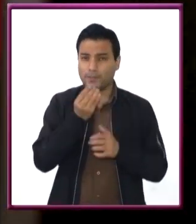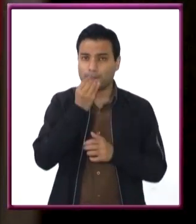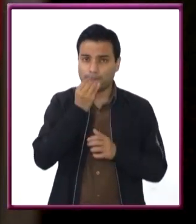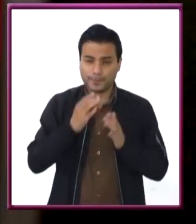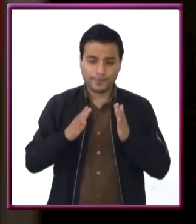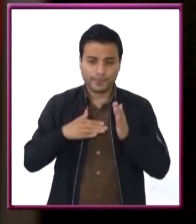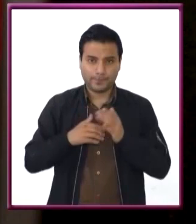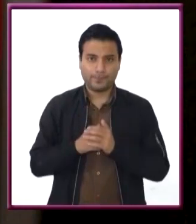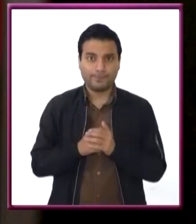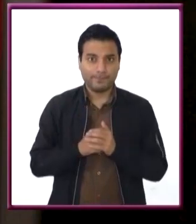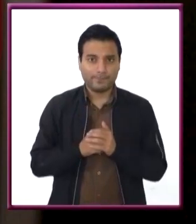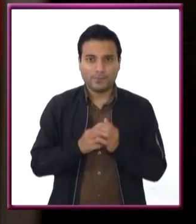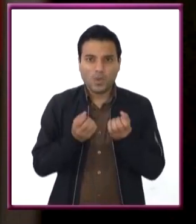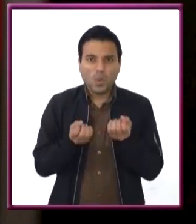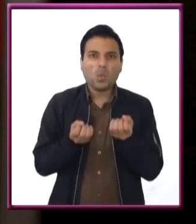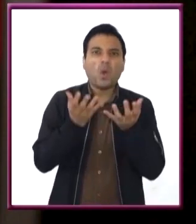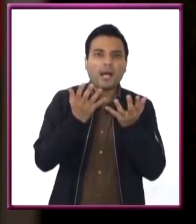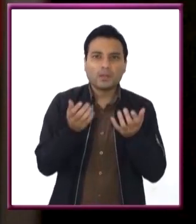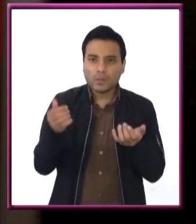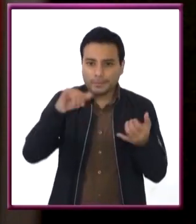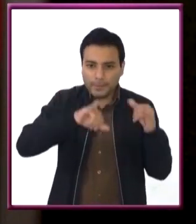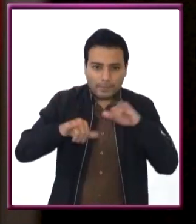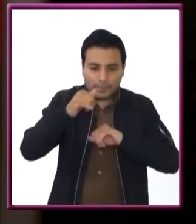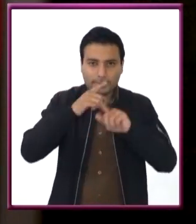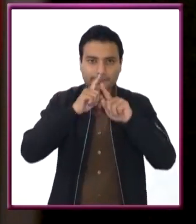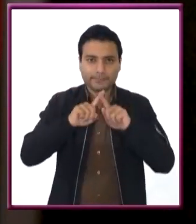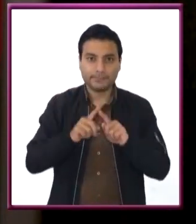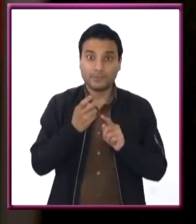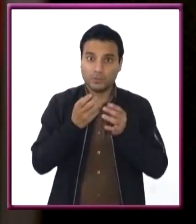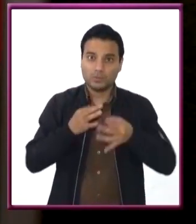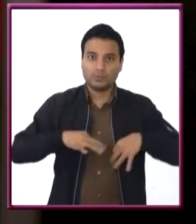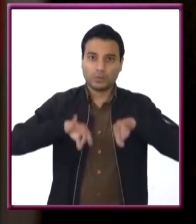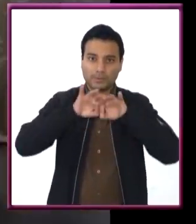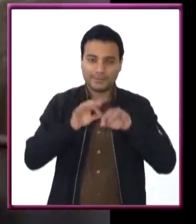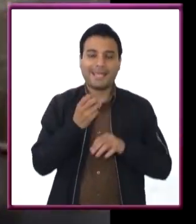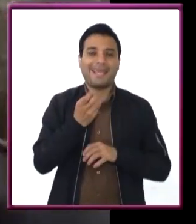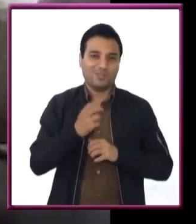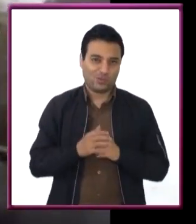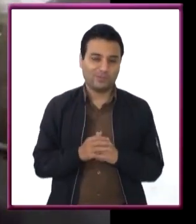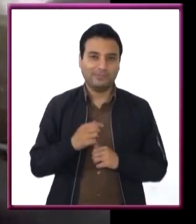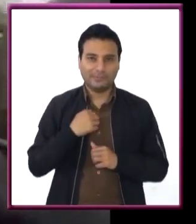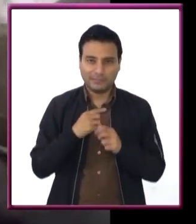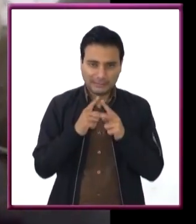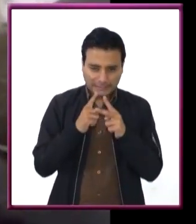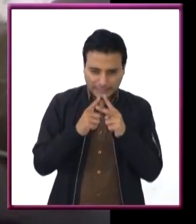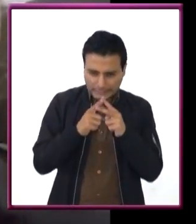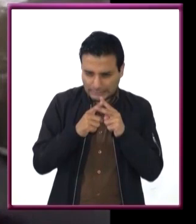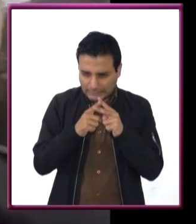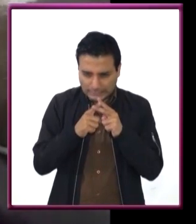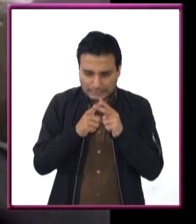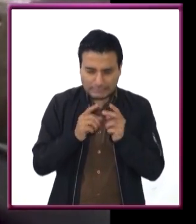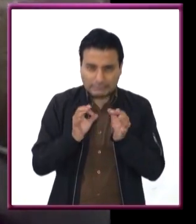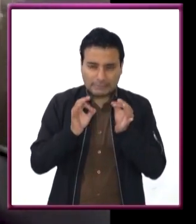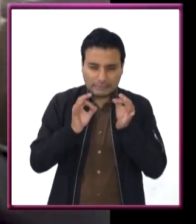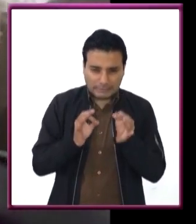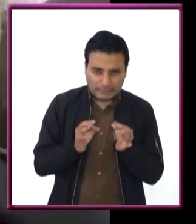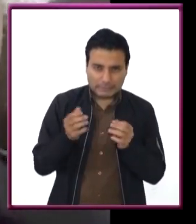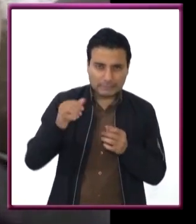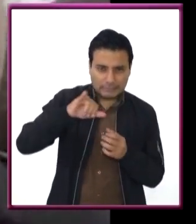matemático. Sobre todo como en las cantidades, ¿no? Para poder hacer bien las cosas. Exactamente, poder calcular de